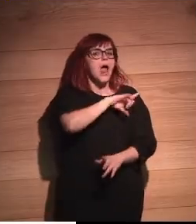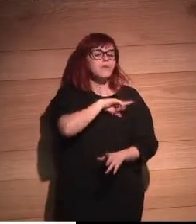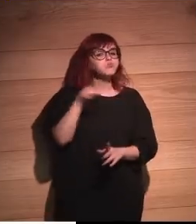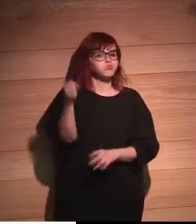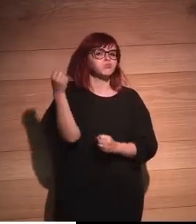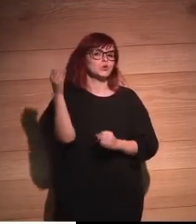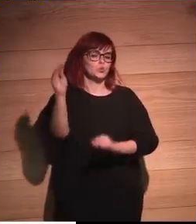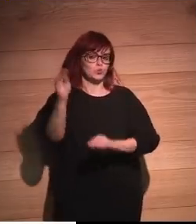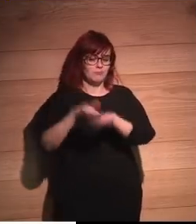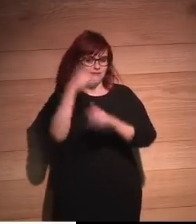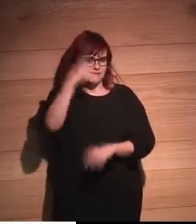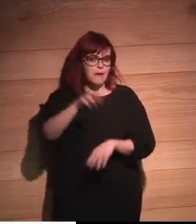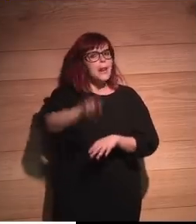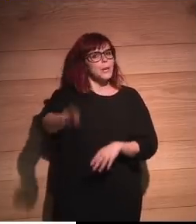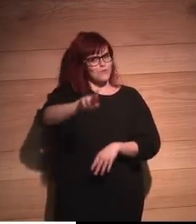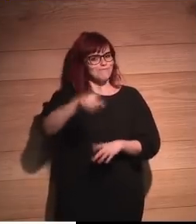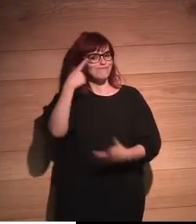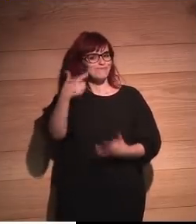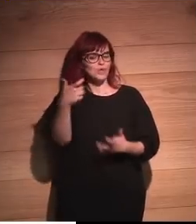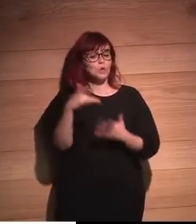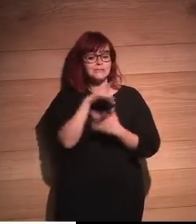militar que está recuperando.